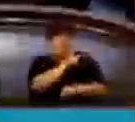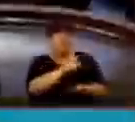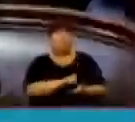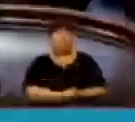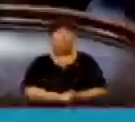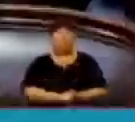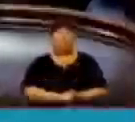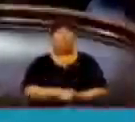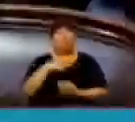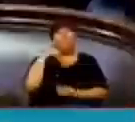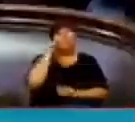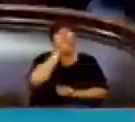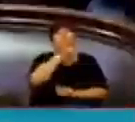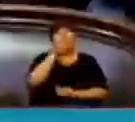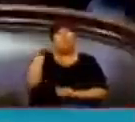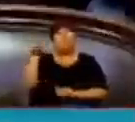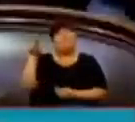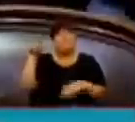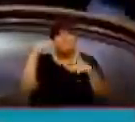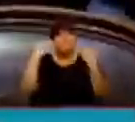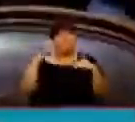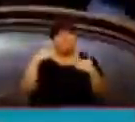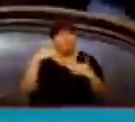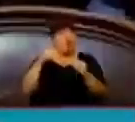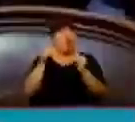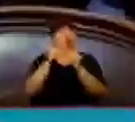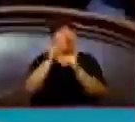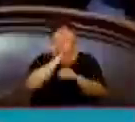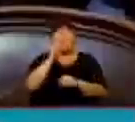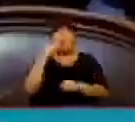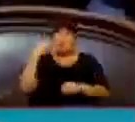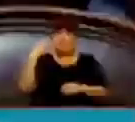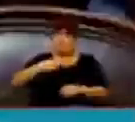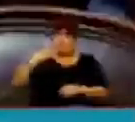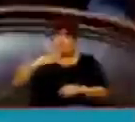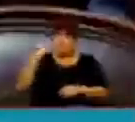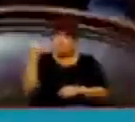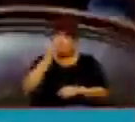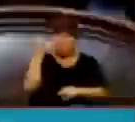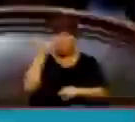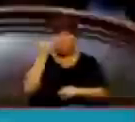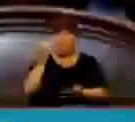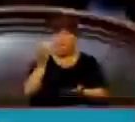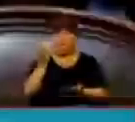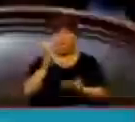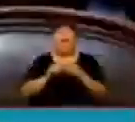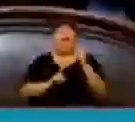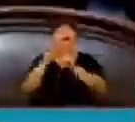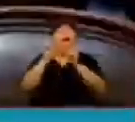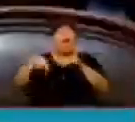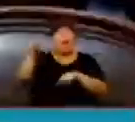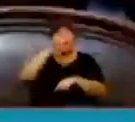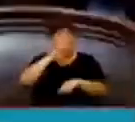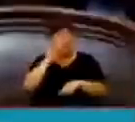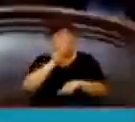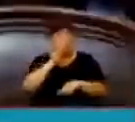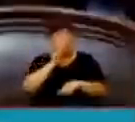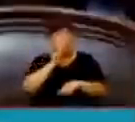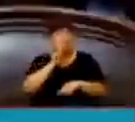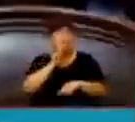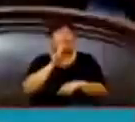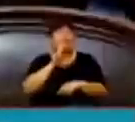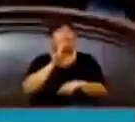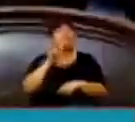se reestructurarían, pero sería como la planta de Serbia, de Polonia, del sur de Italia, de Estados Unidos, de